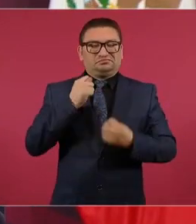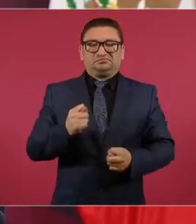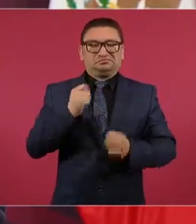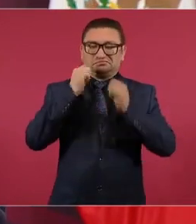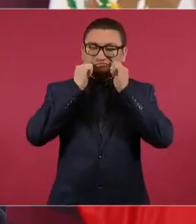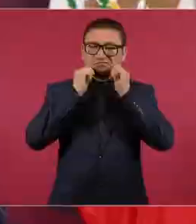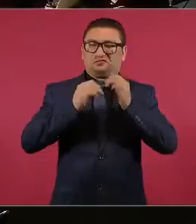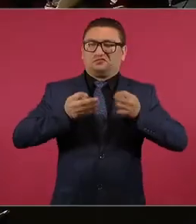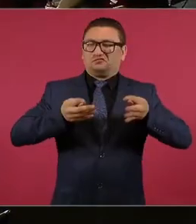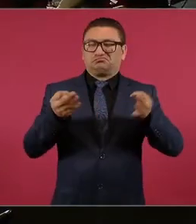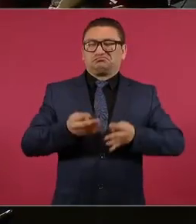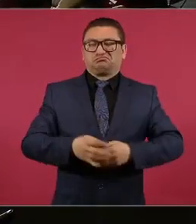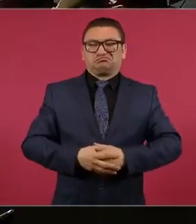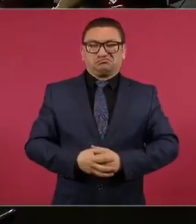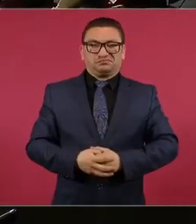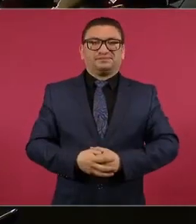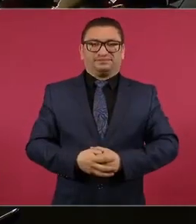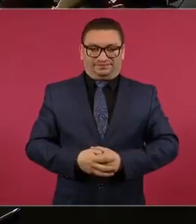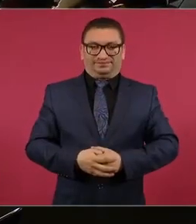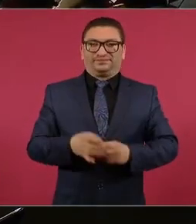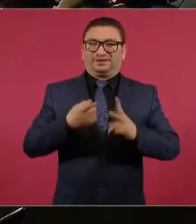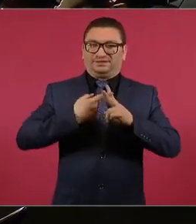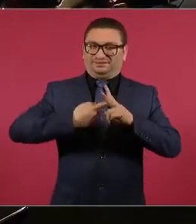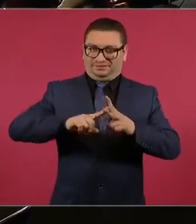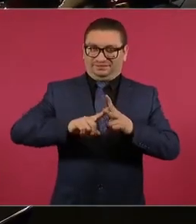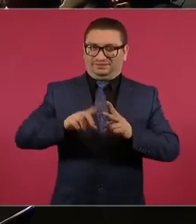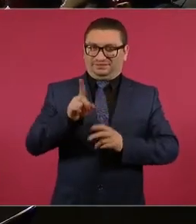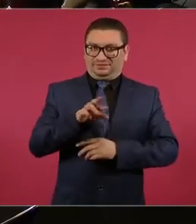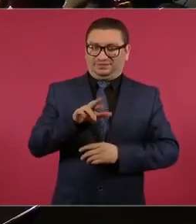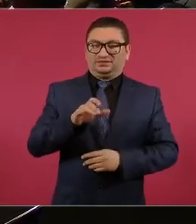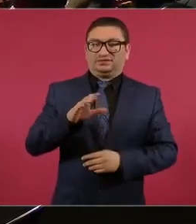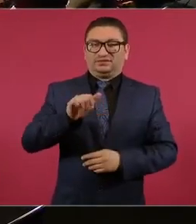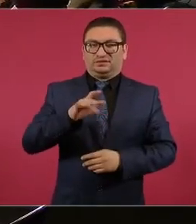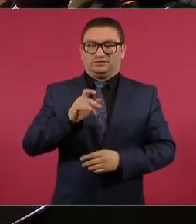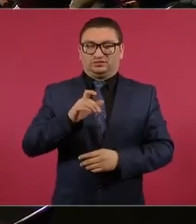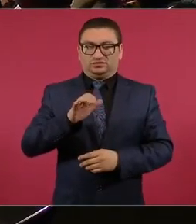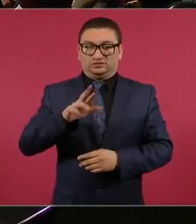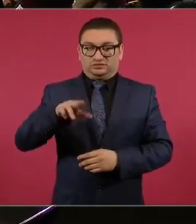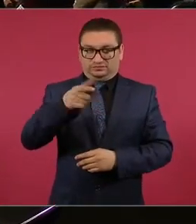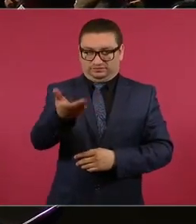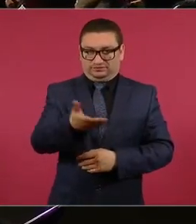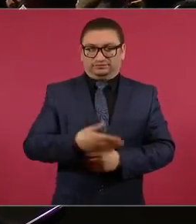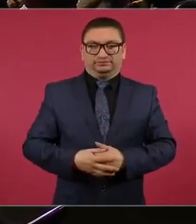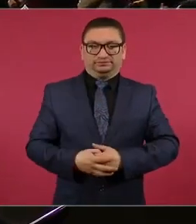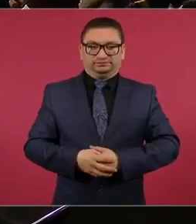problema Pues vamos a empezar con el doctor alcoser